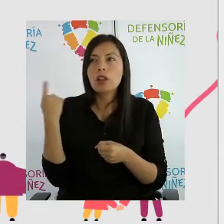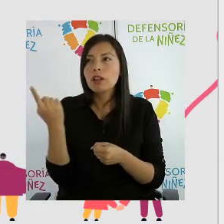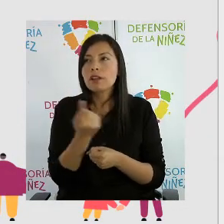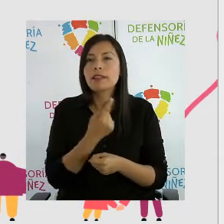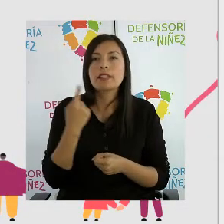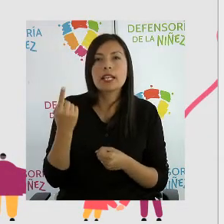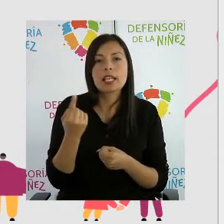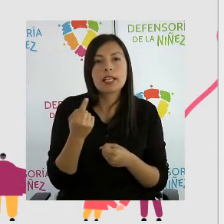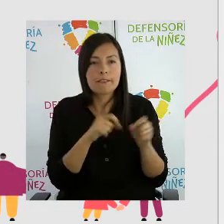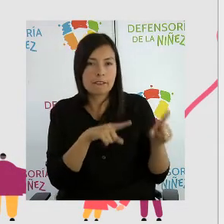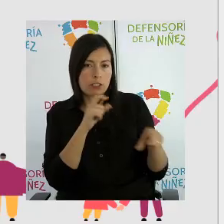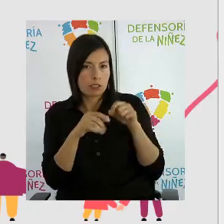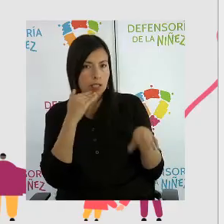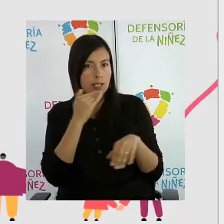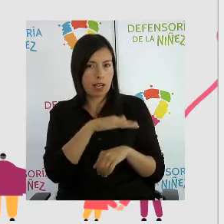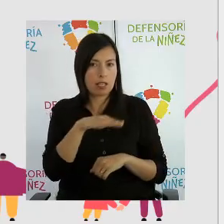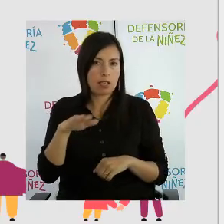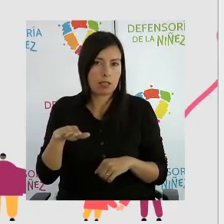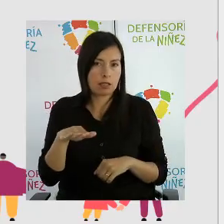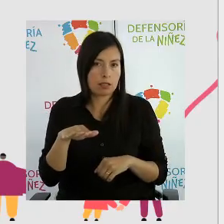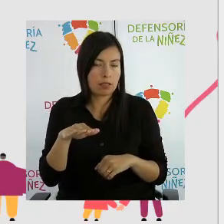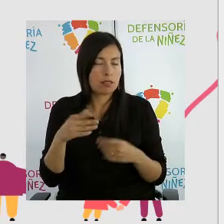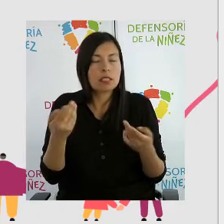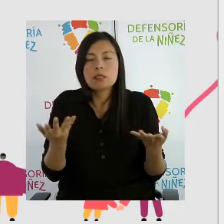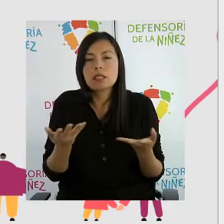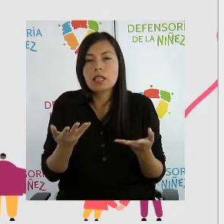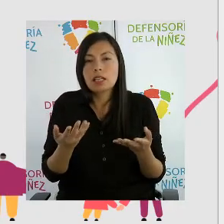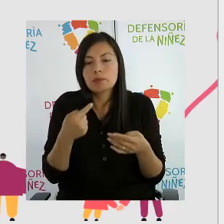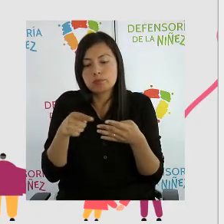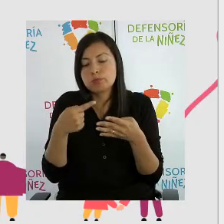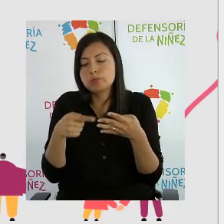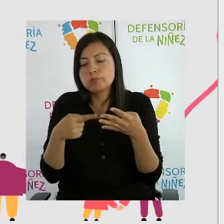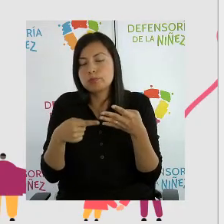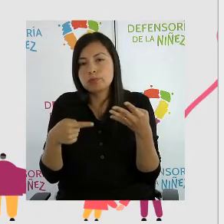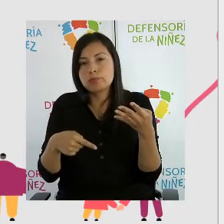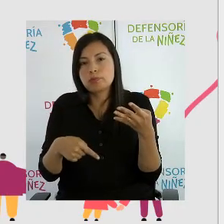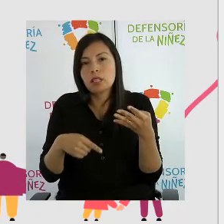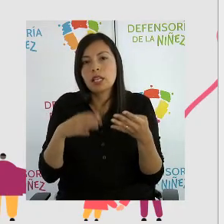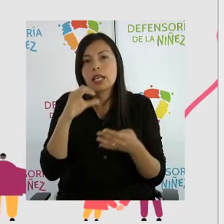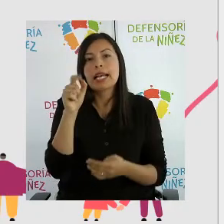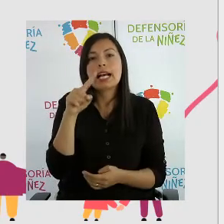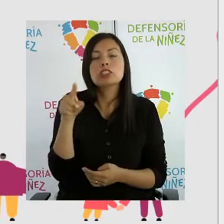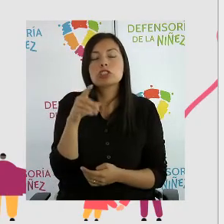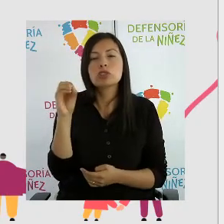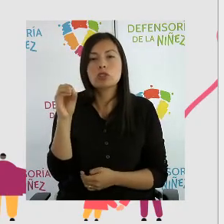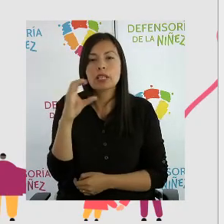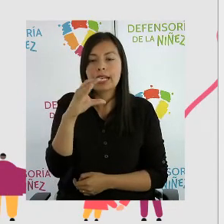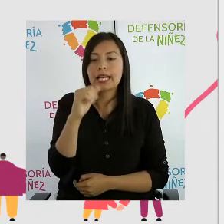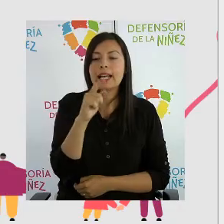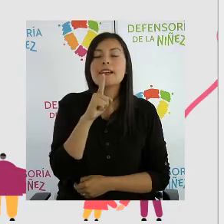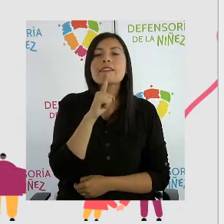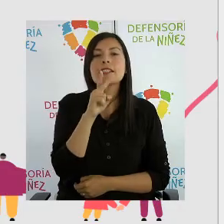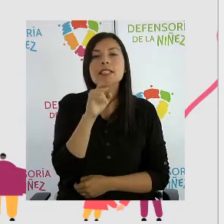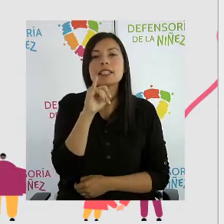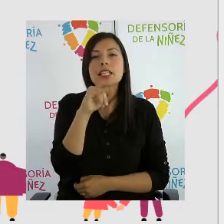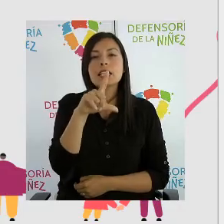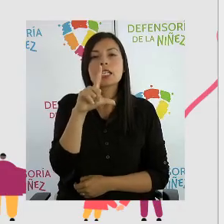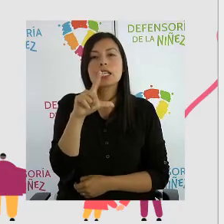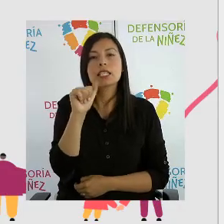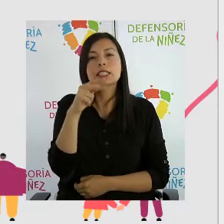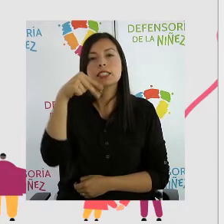Niñez en hechos muy concretos. En el caso Catrillanca, donde esperamos que el juicio se